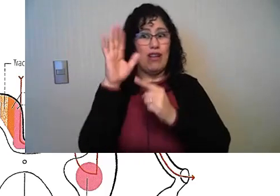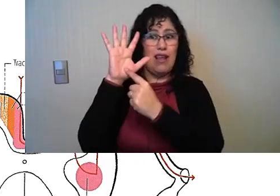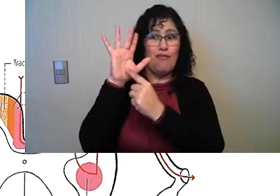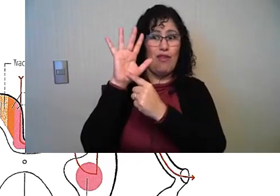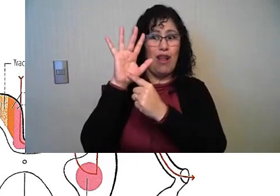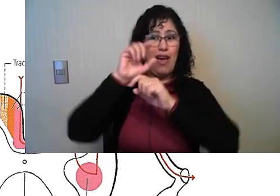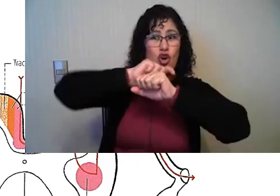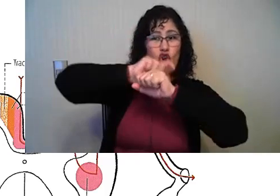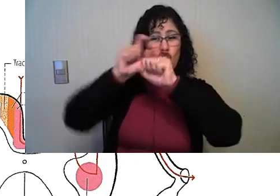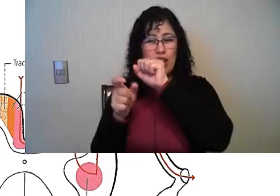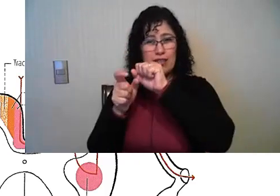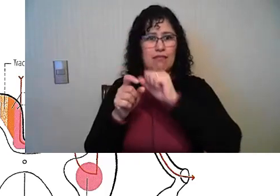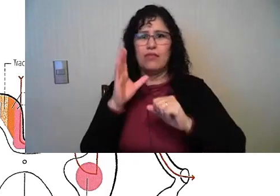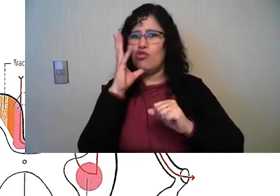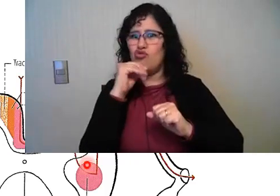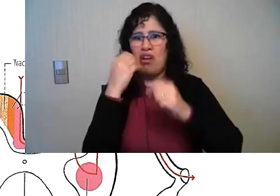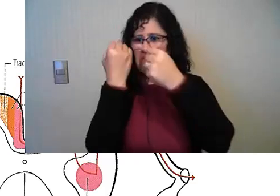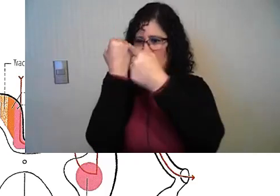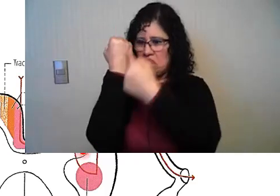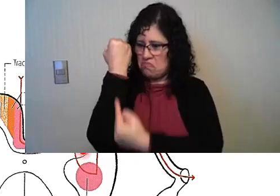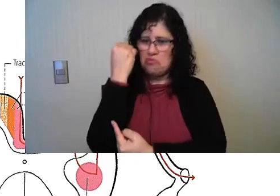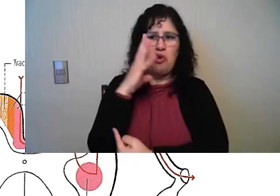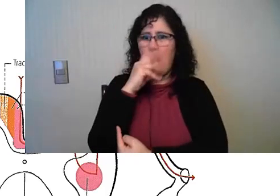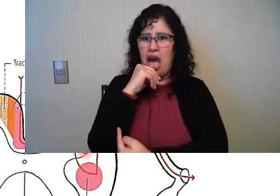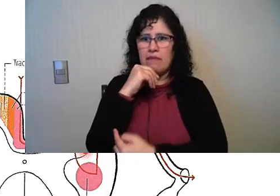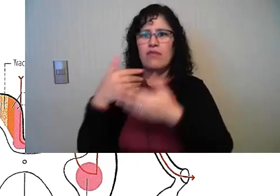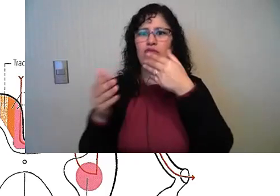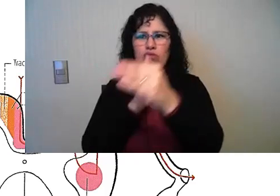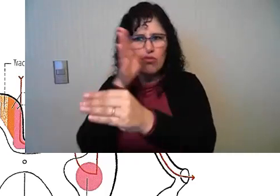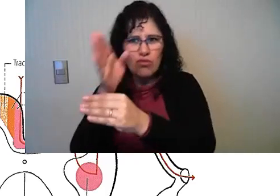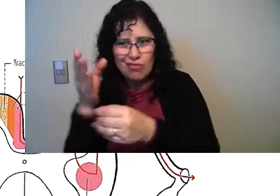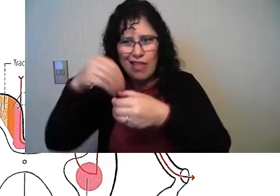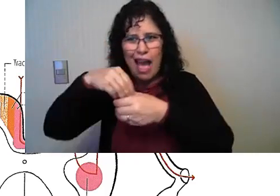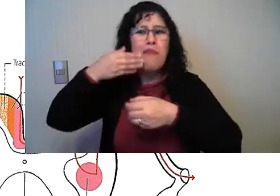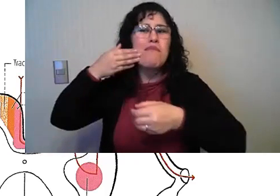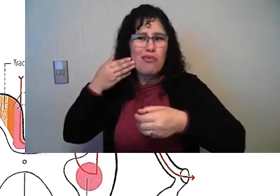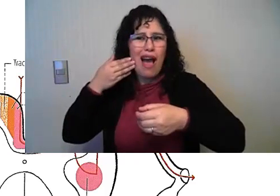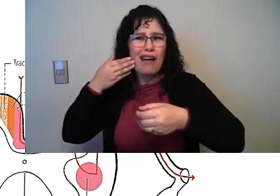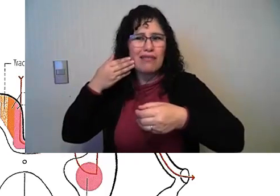ninguna neurona en el tronco, y la segunda neurona recién está ubicada en este sector.